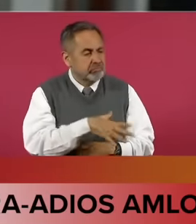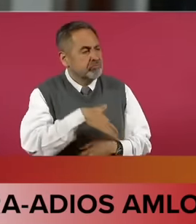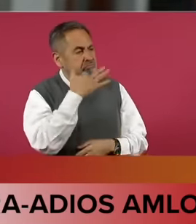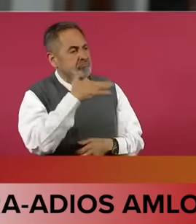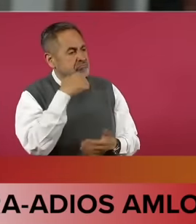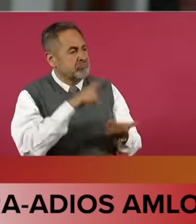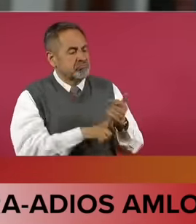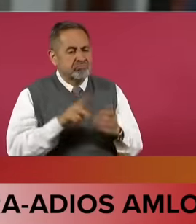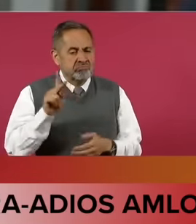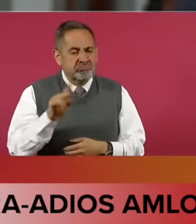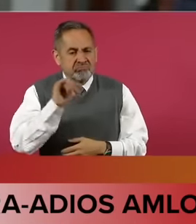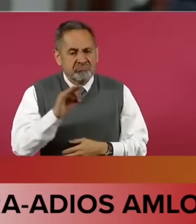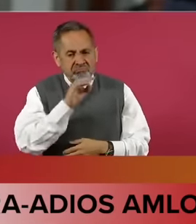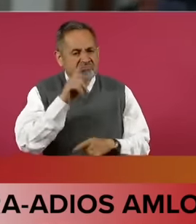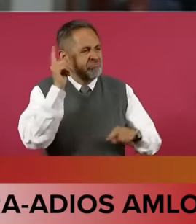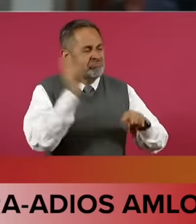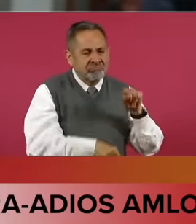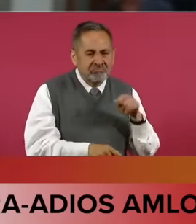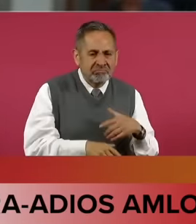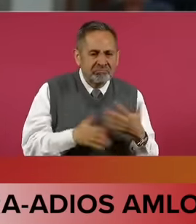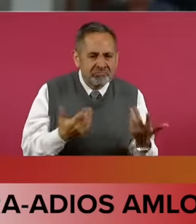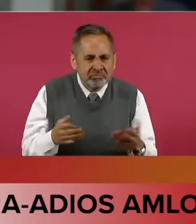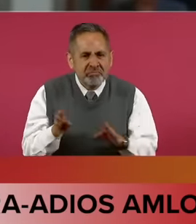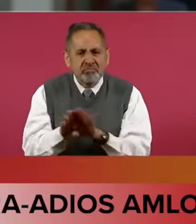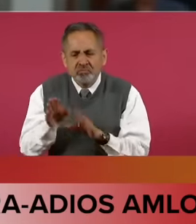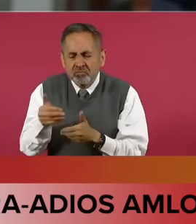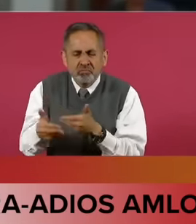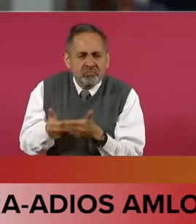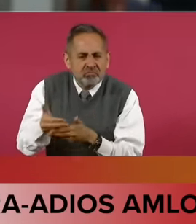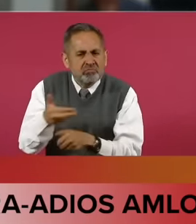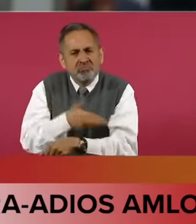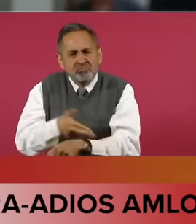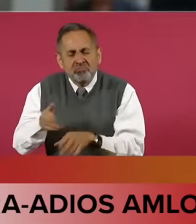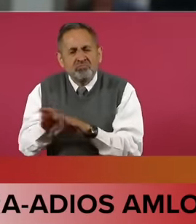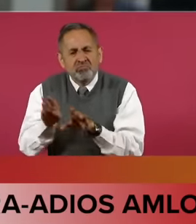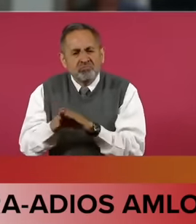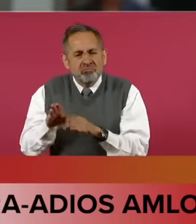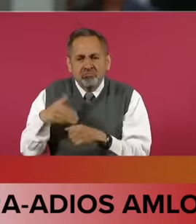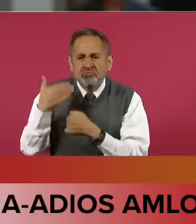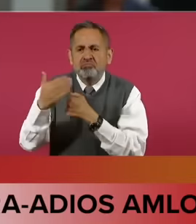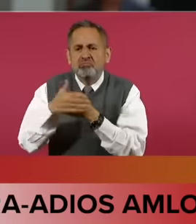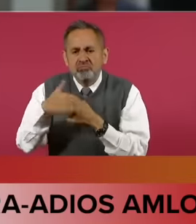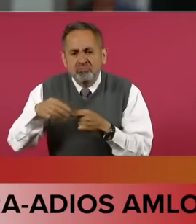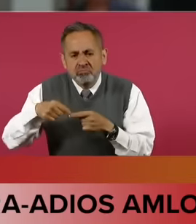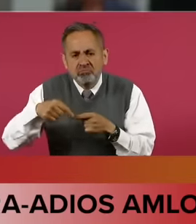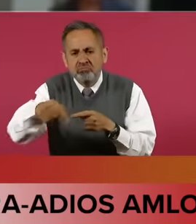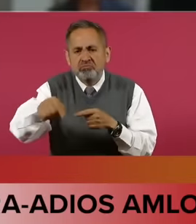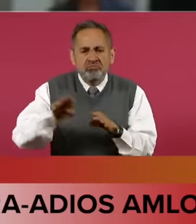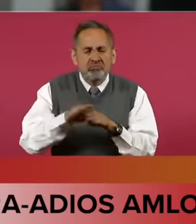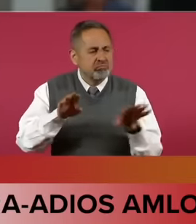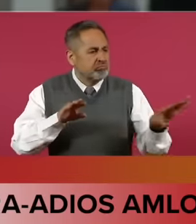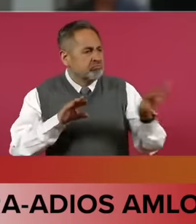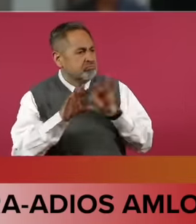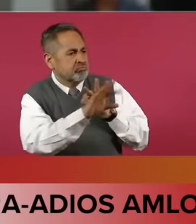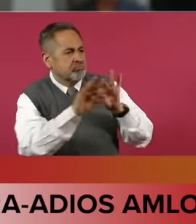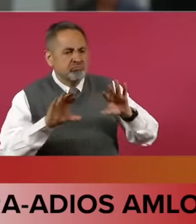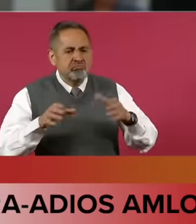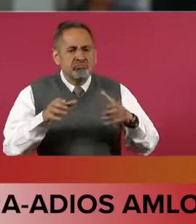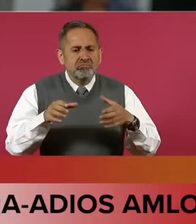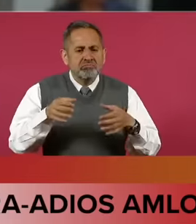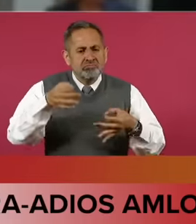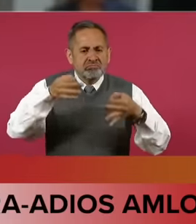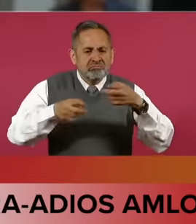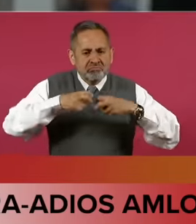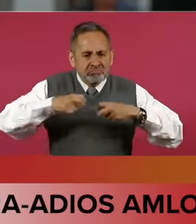este poder. ¿Cómo será ese proceso, presidente? ¿Cómo la gente podrá elegir a los ministros y magistrados